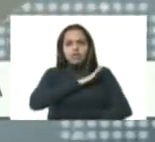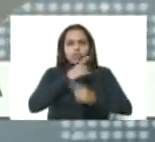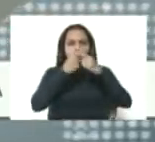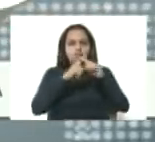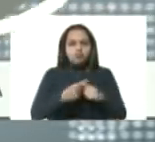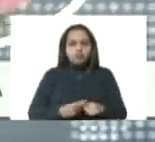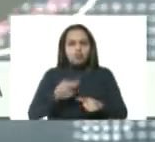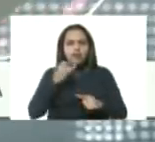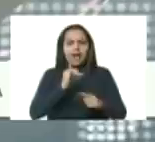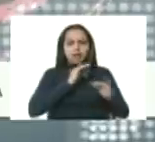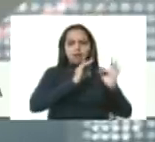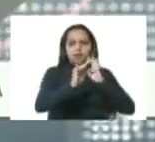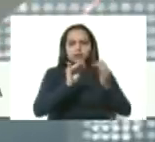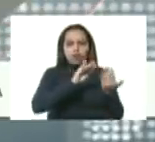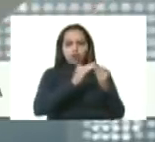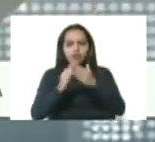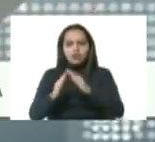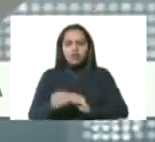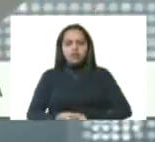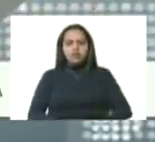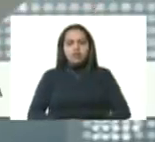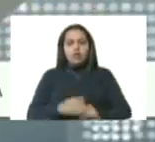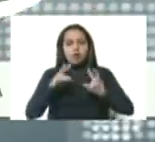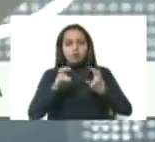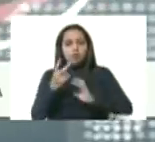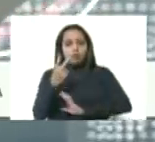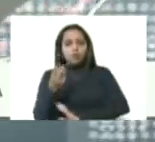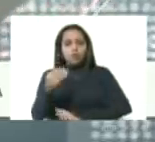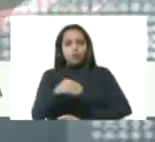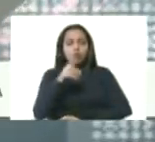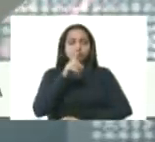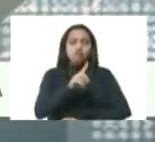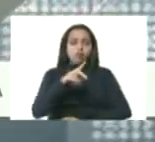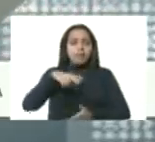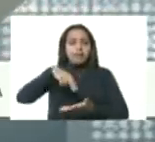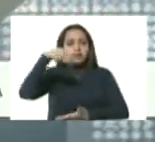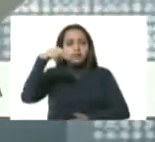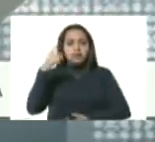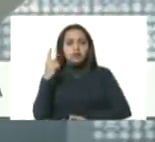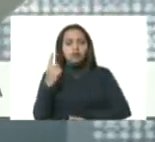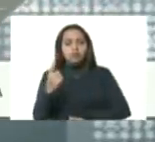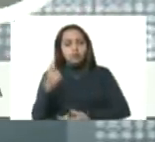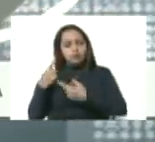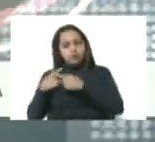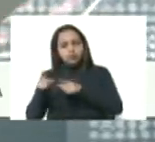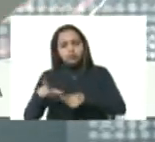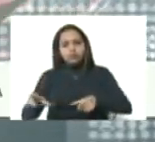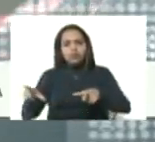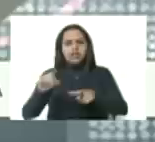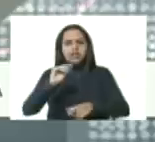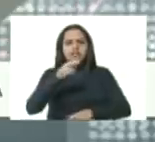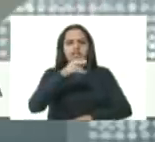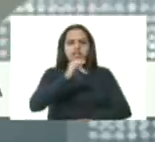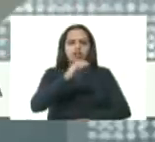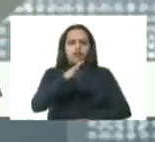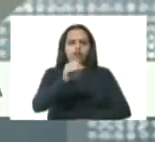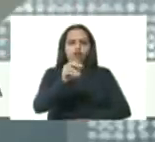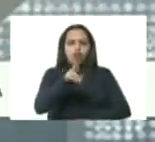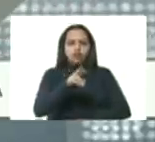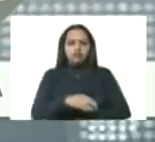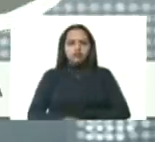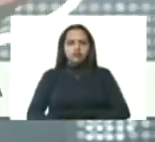transmisión comunitaria con 2 casos nuevos, 1 de Barquisimeto y 1 de Tío. Son los 2 nuevos casos.